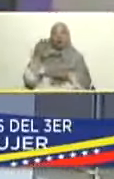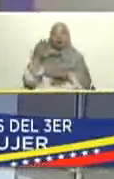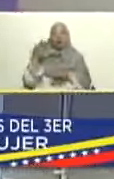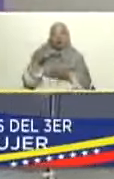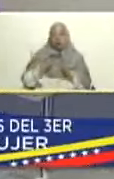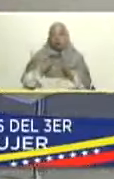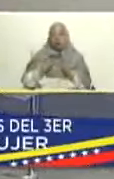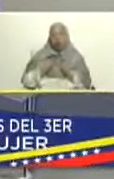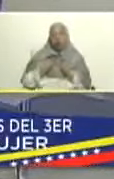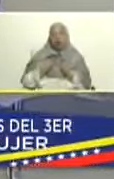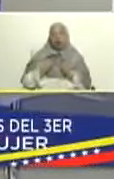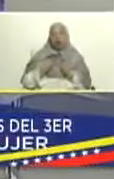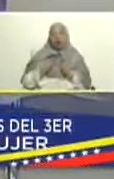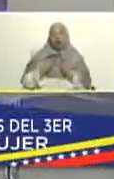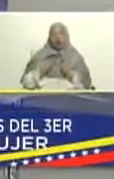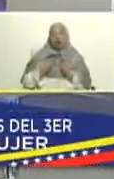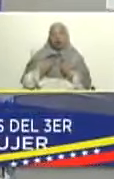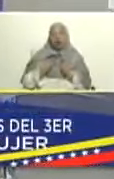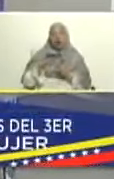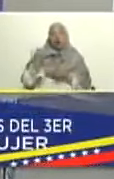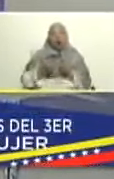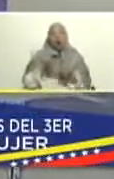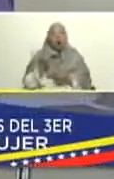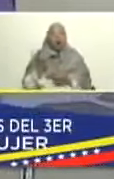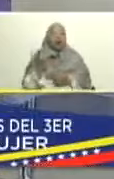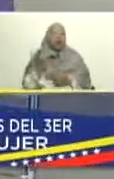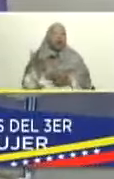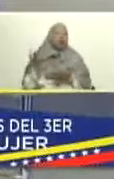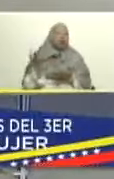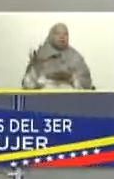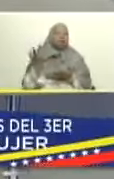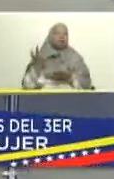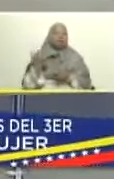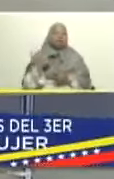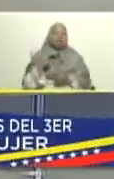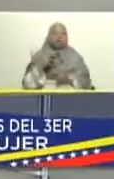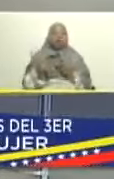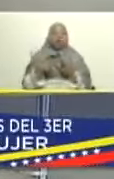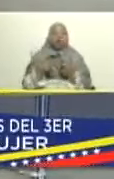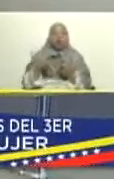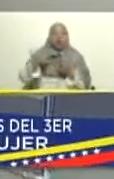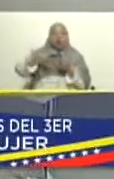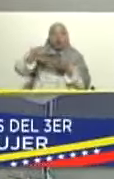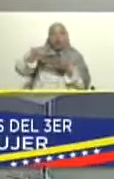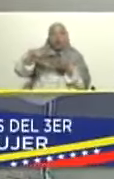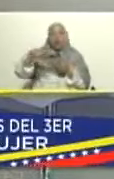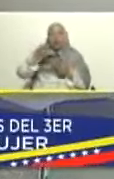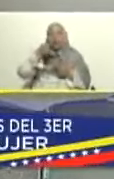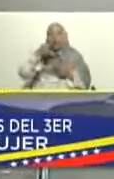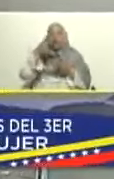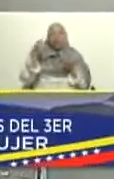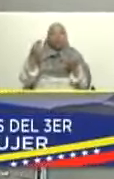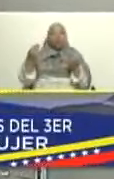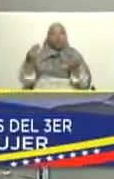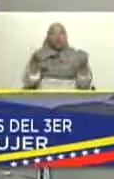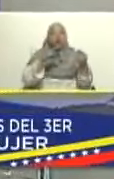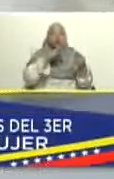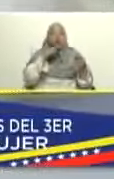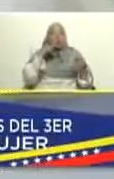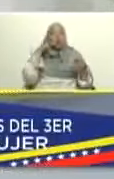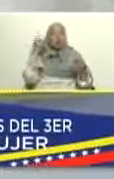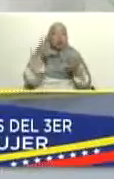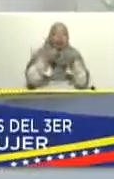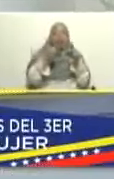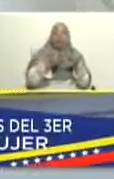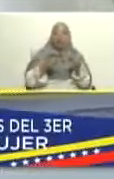por ahí, casi cerca. ¿Y cómo va la cosa? ¿Qué me cuenta? Bueno, nosotros hacemos tequeño de muchos sabores. Tratamos de innovar en